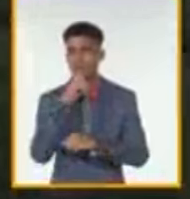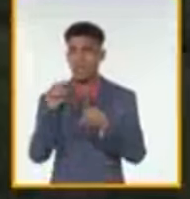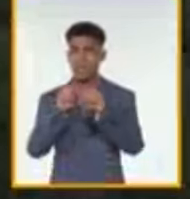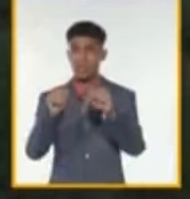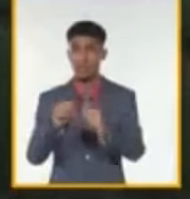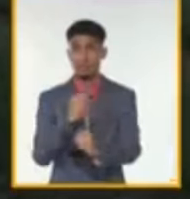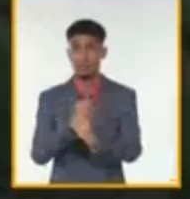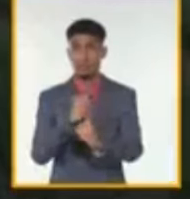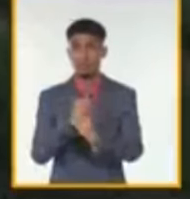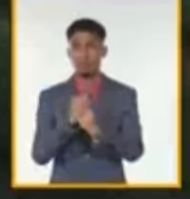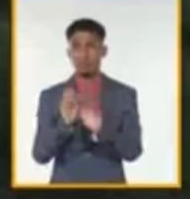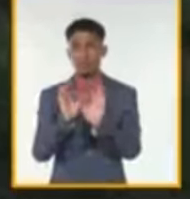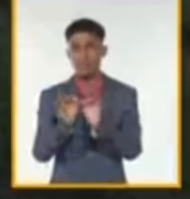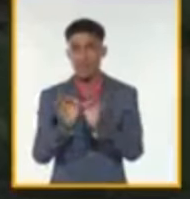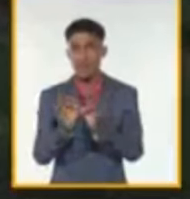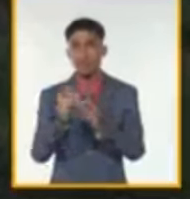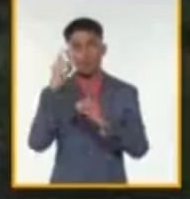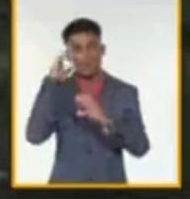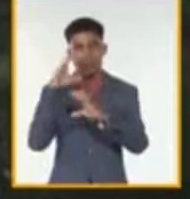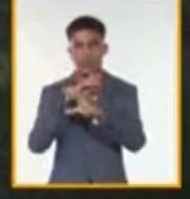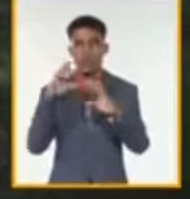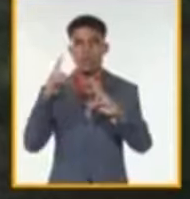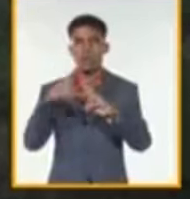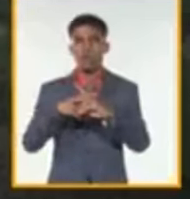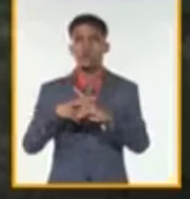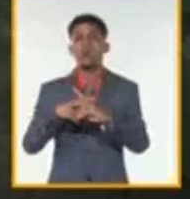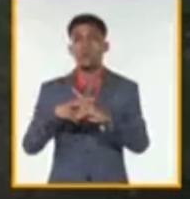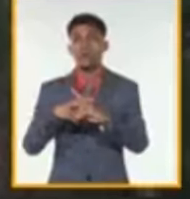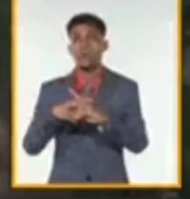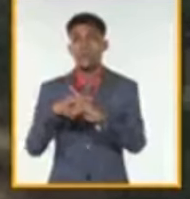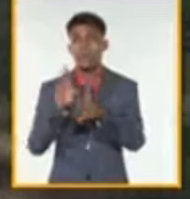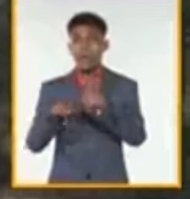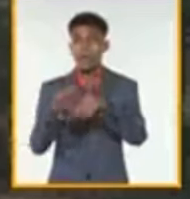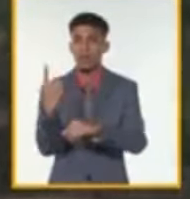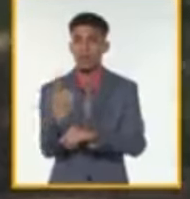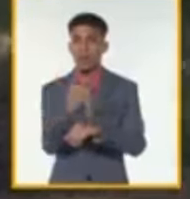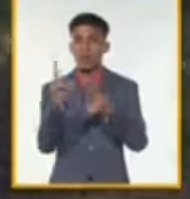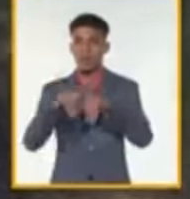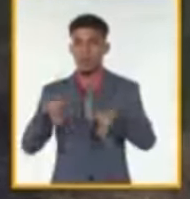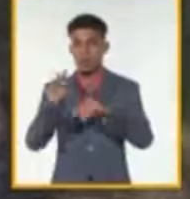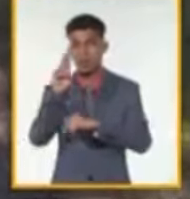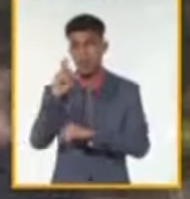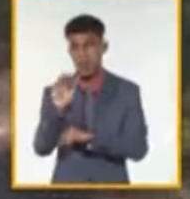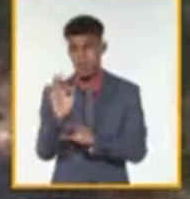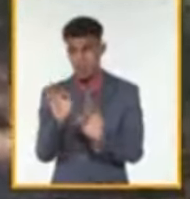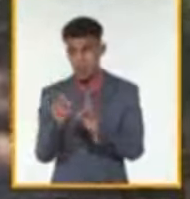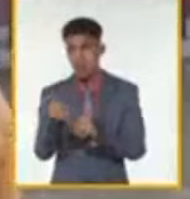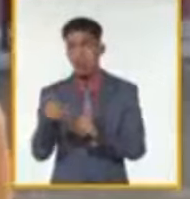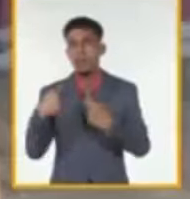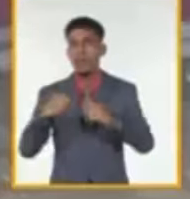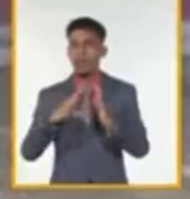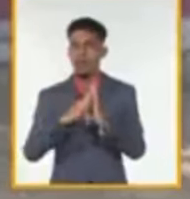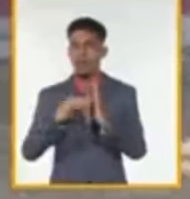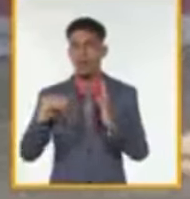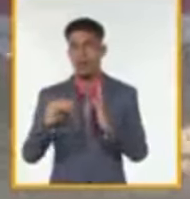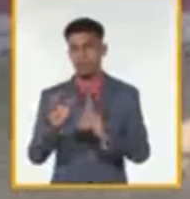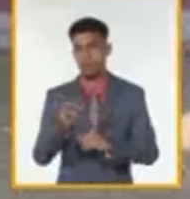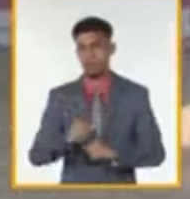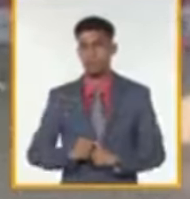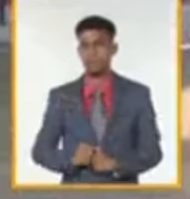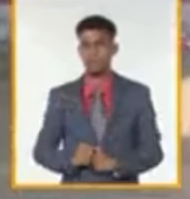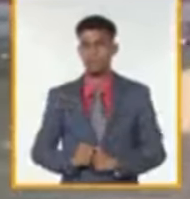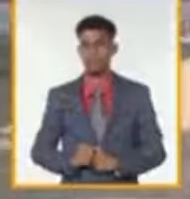trabajo siempre basado en ciencia e Innovación a partir de la potencialidad de poder tener la universidad central de las villas acá una fortaleza para una fortaleza para